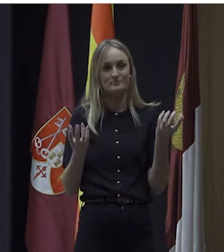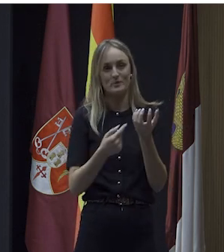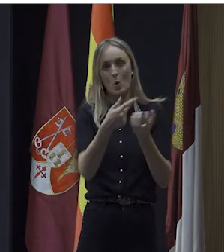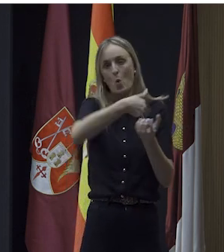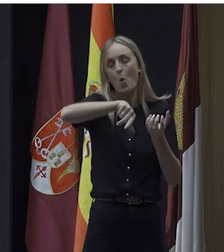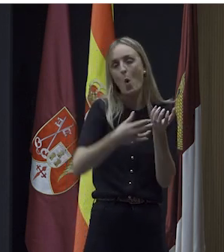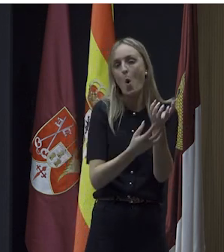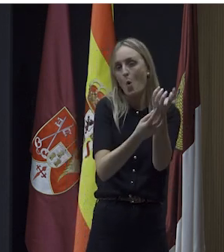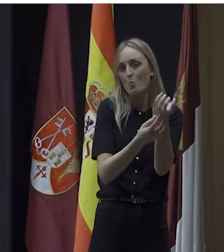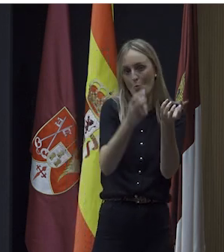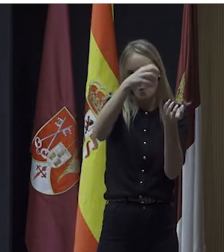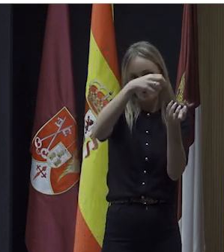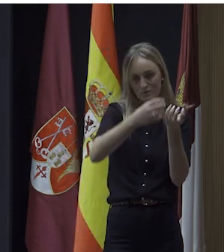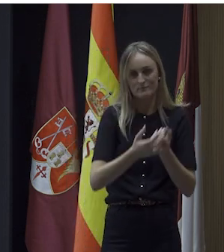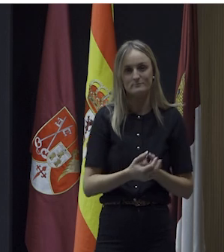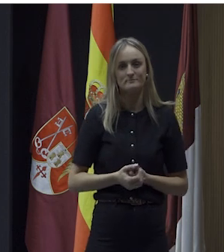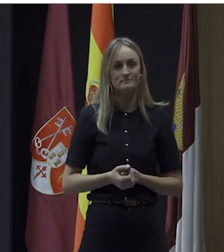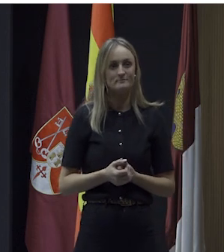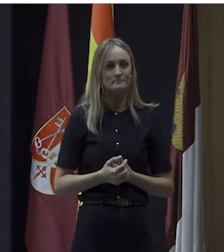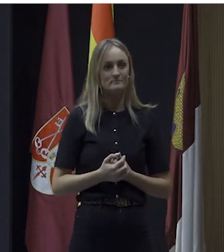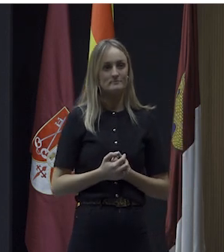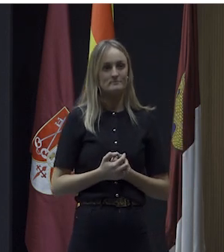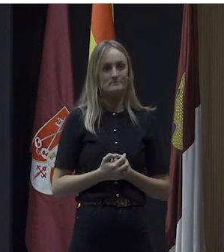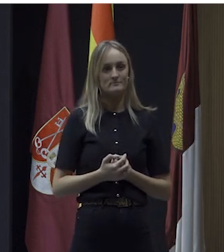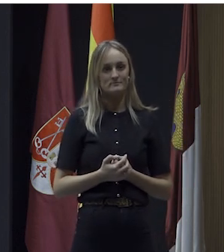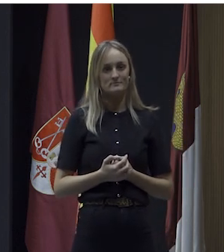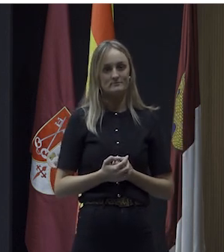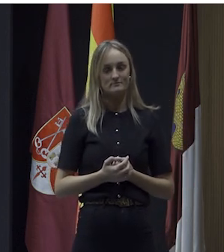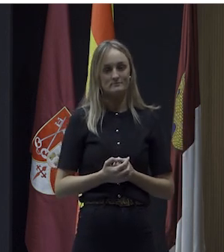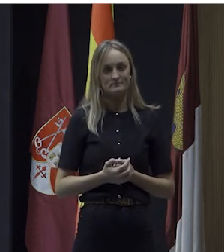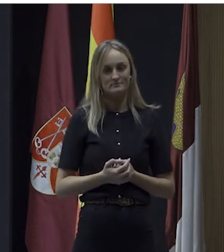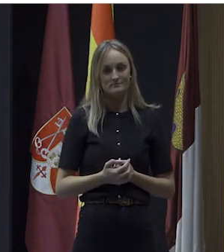Al día. Vale, vamos con otra pregunta.